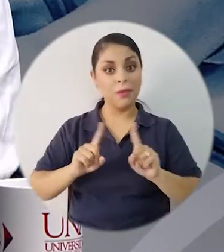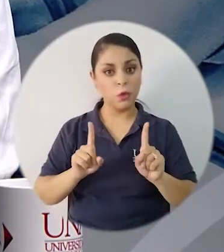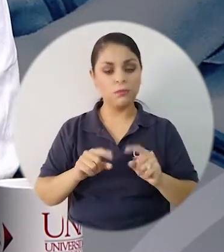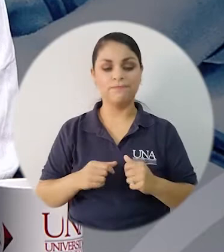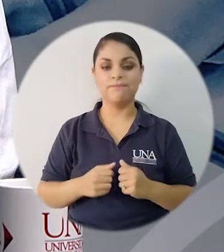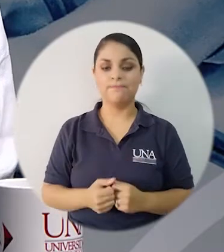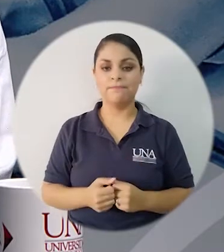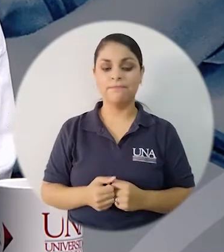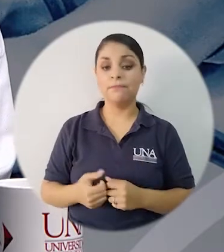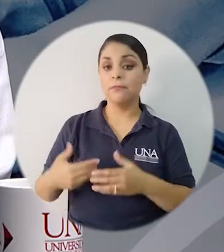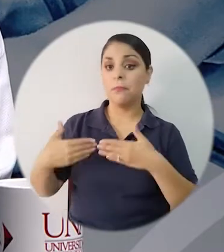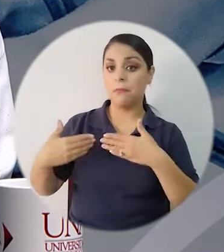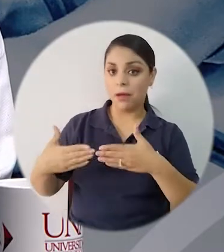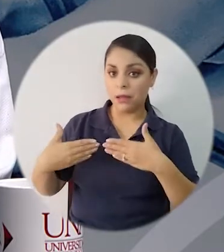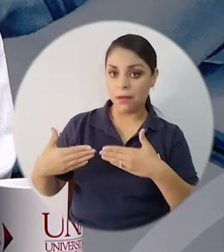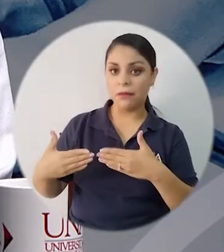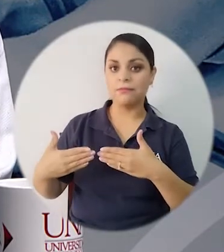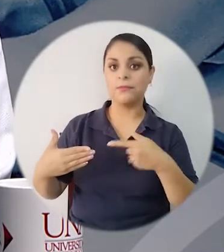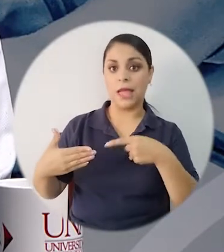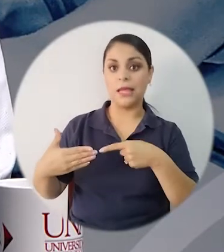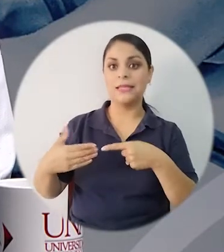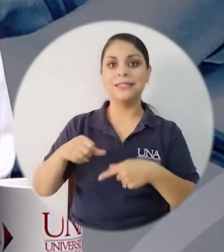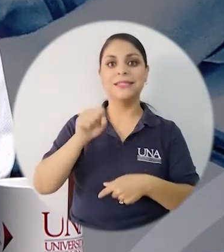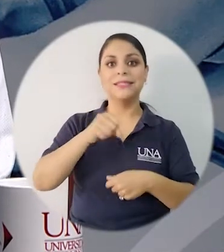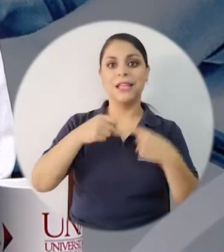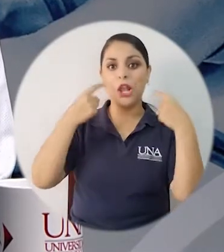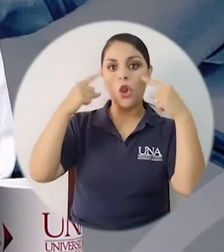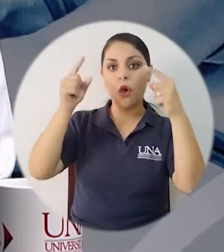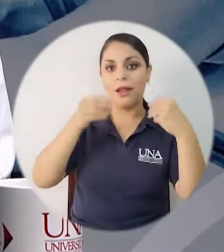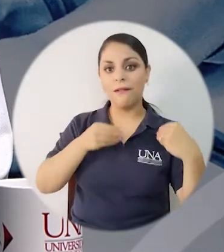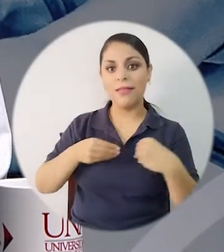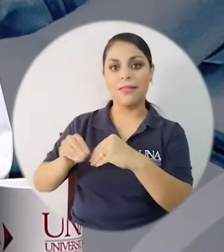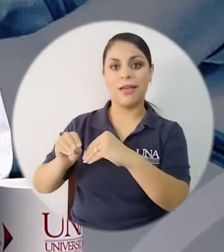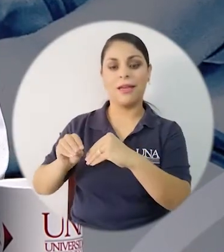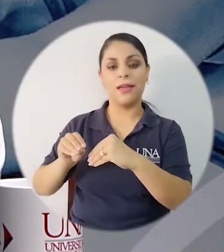Mientras que en Panamá logra vender